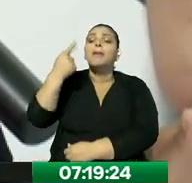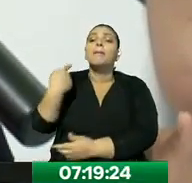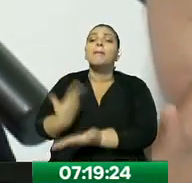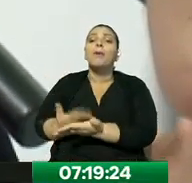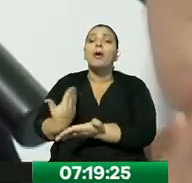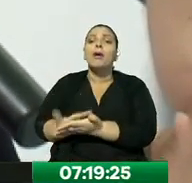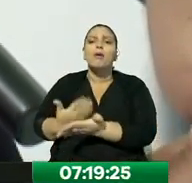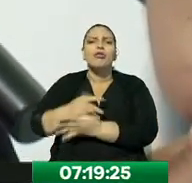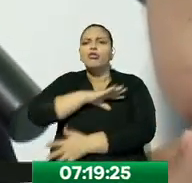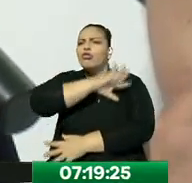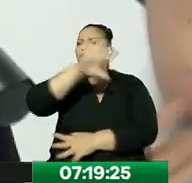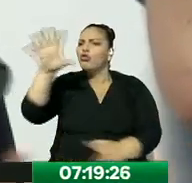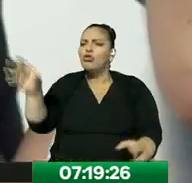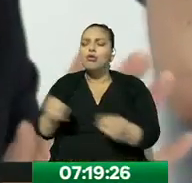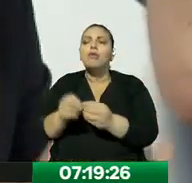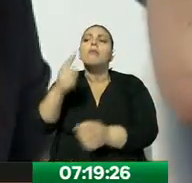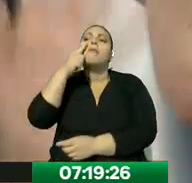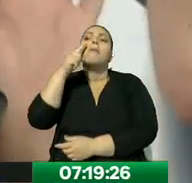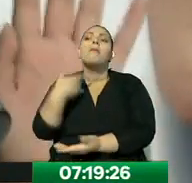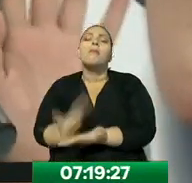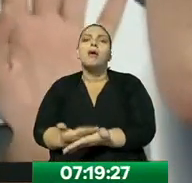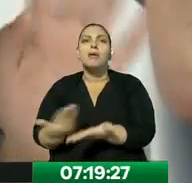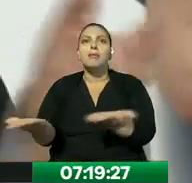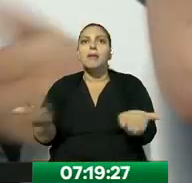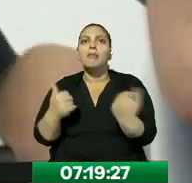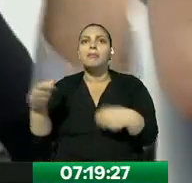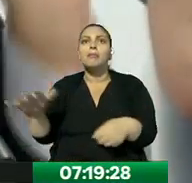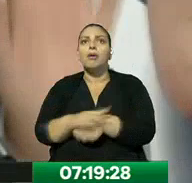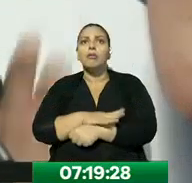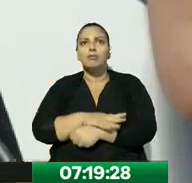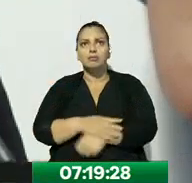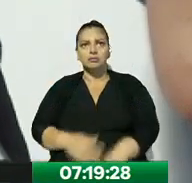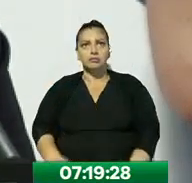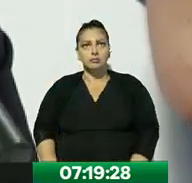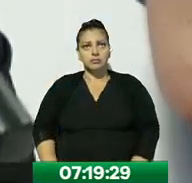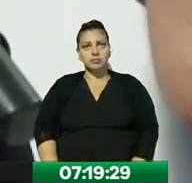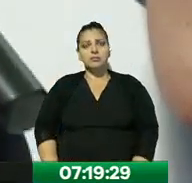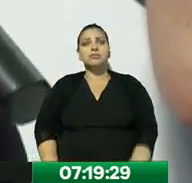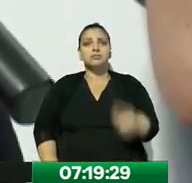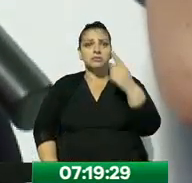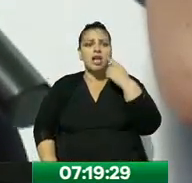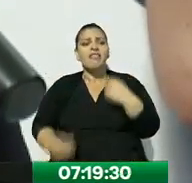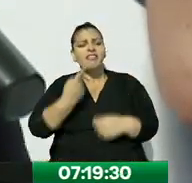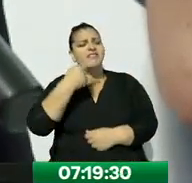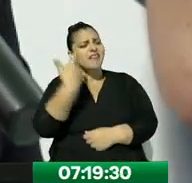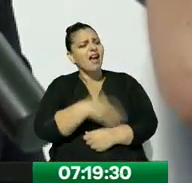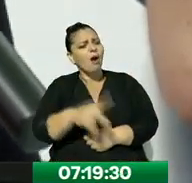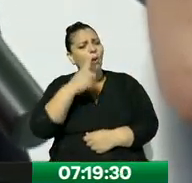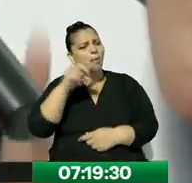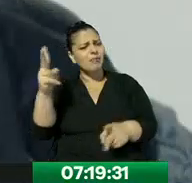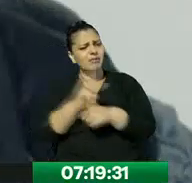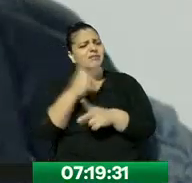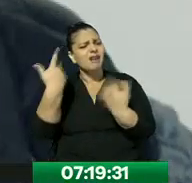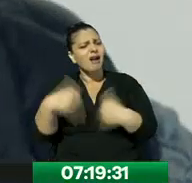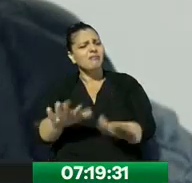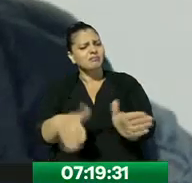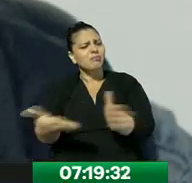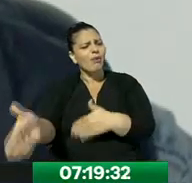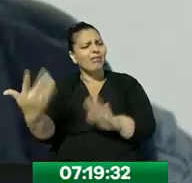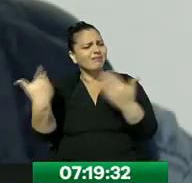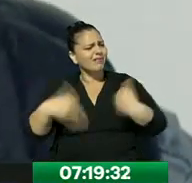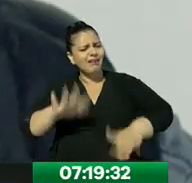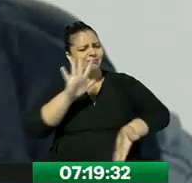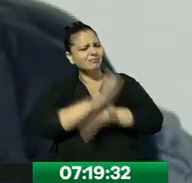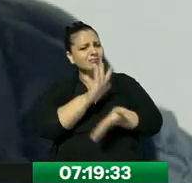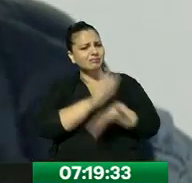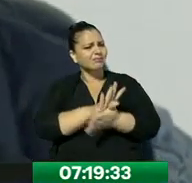y que está pendiente, y de paso no solamente los COSEPES, sino una serie de documentación adicional que ha sido solicitada. Galo Ortega, padre